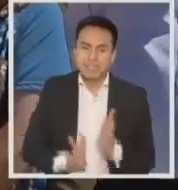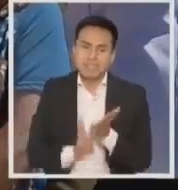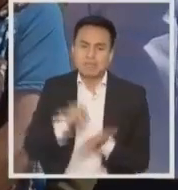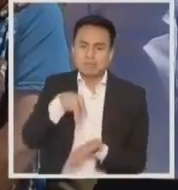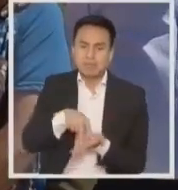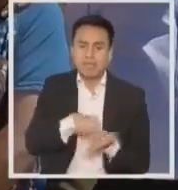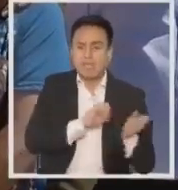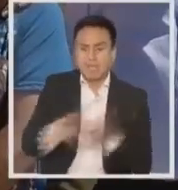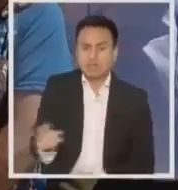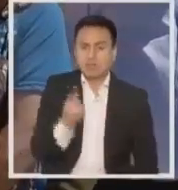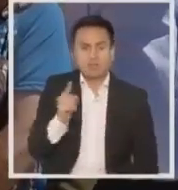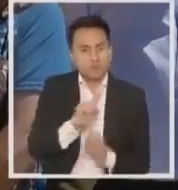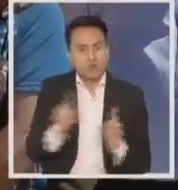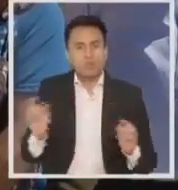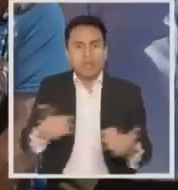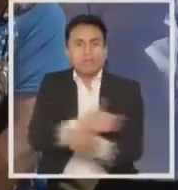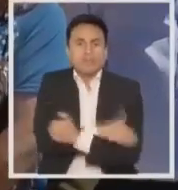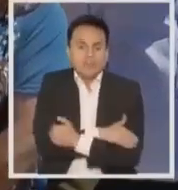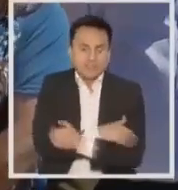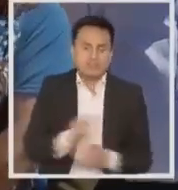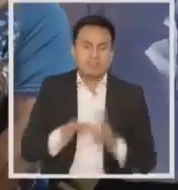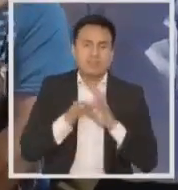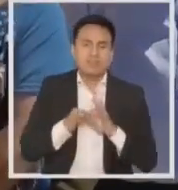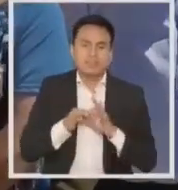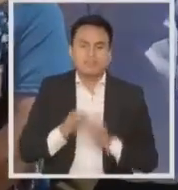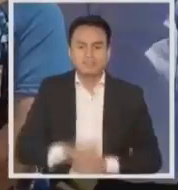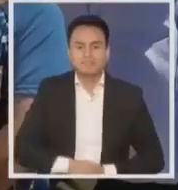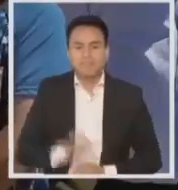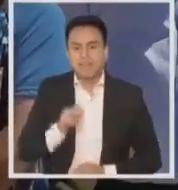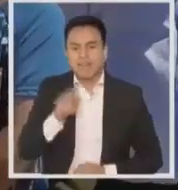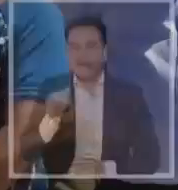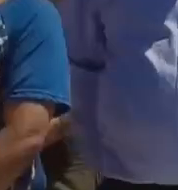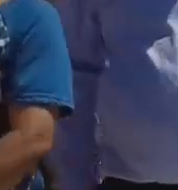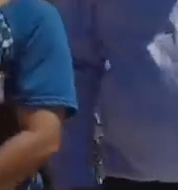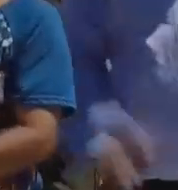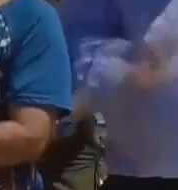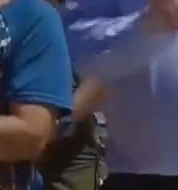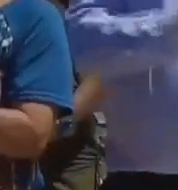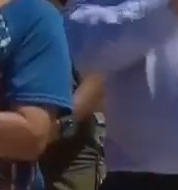pie y no los vamos a dejar solos. Un abrazo grande y muchísimas gracias, Erika, por tu ejemplo.